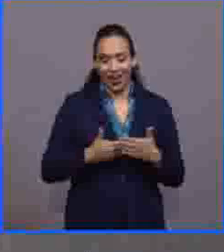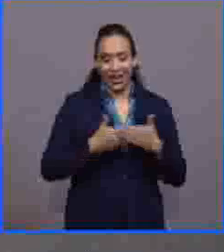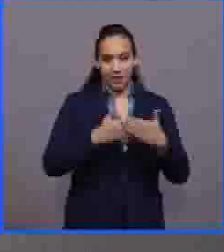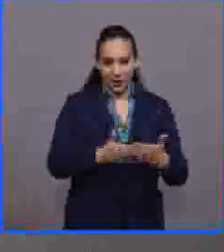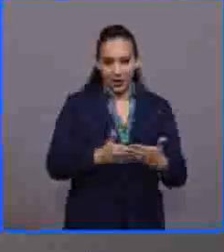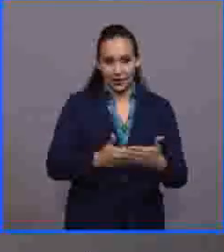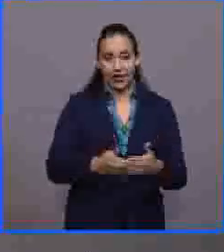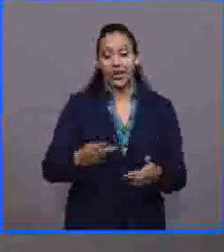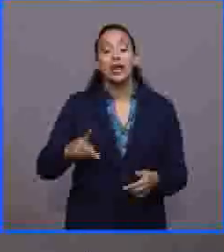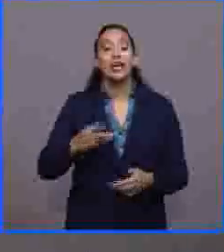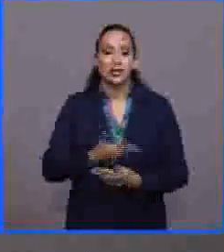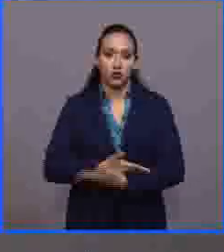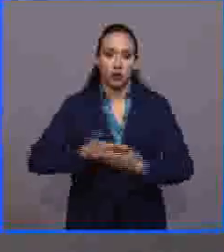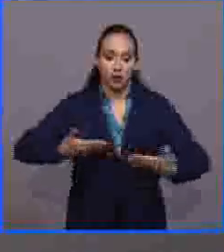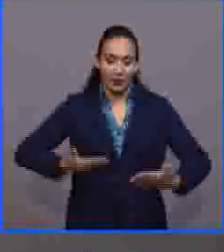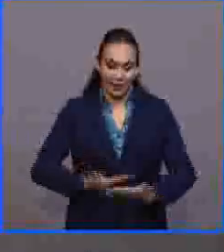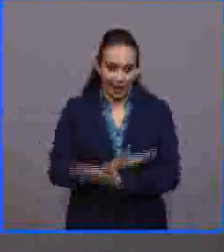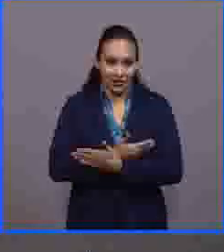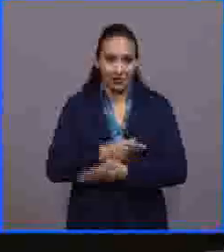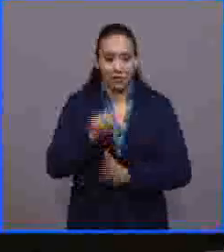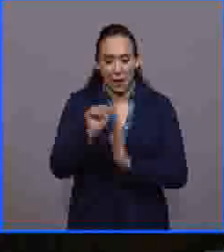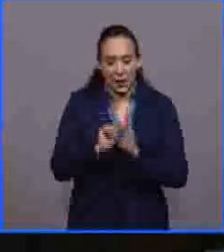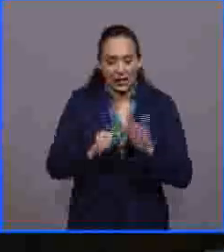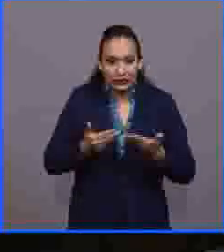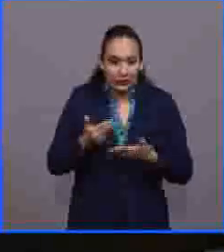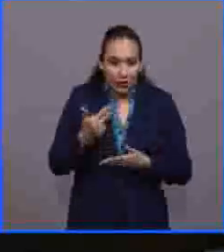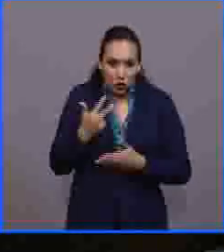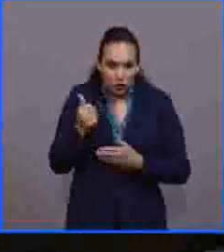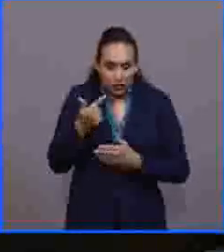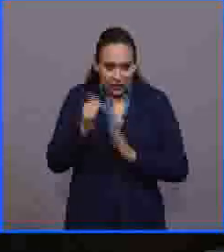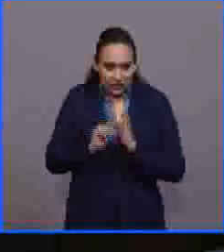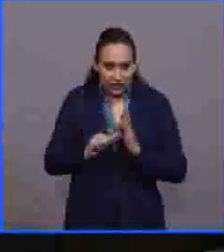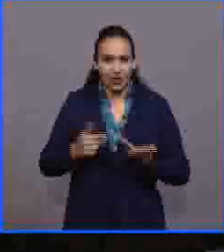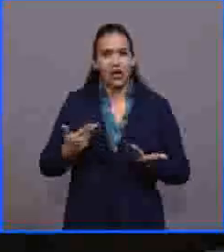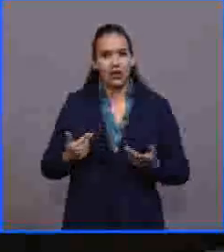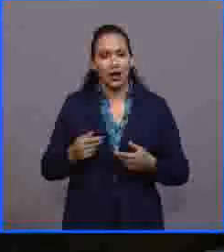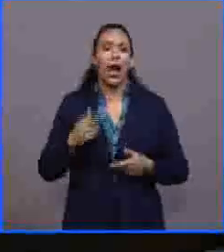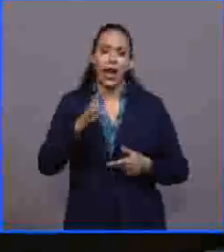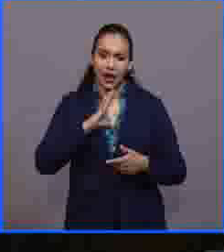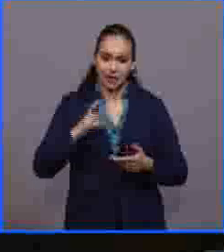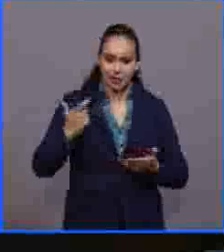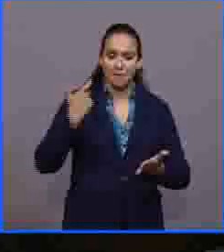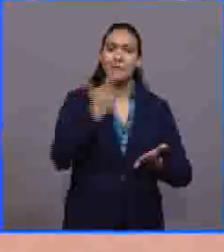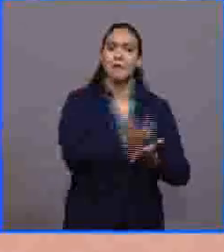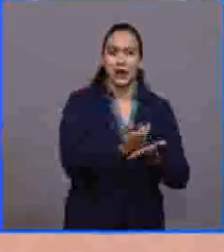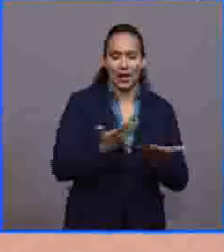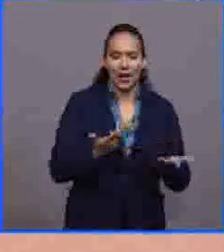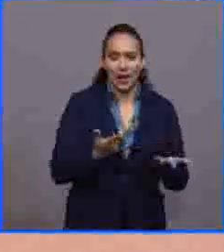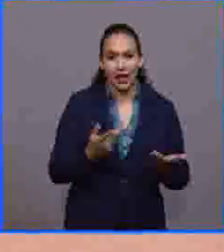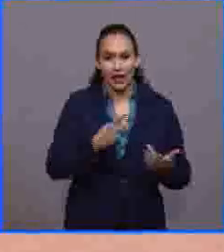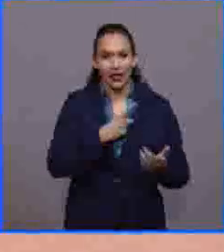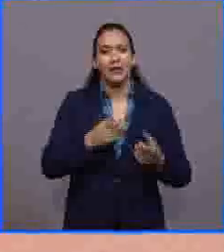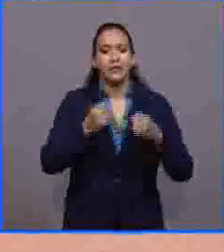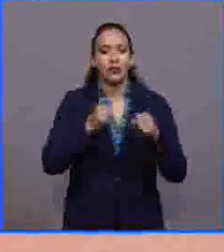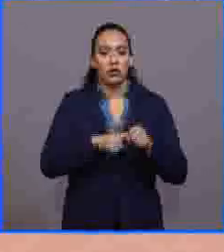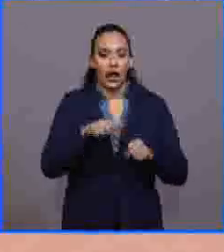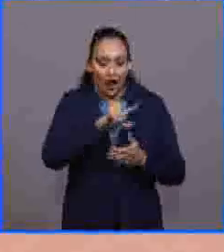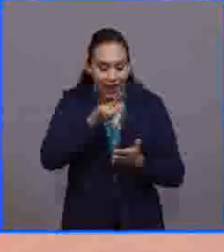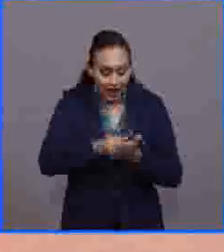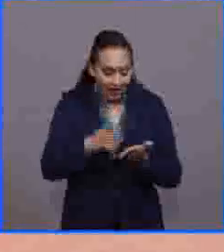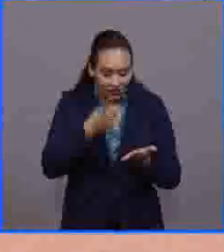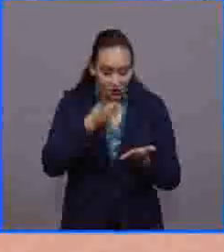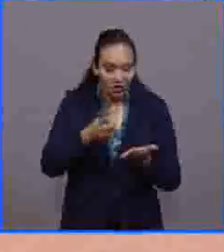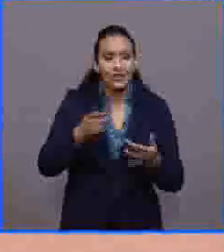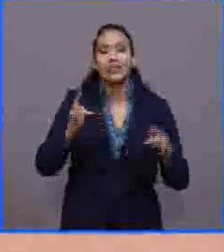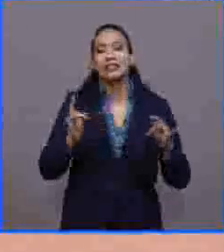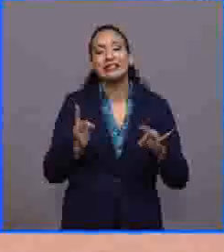parto prematuro el otorgamiento de las prestaciones correspondientes al periodo prenatal, argumentando que no se encuentra previsto en la ley ni